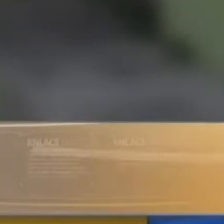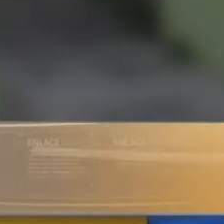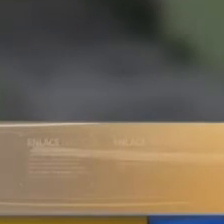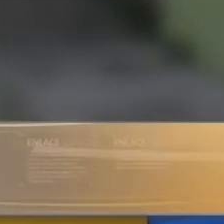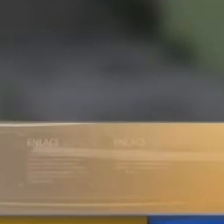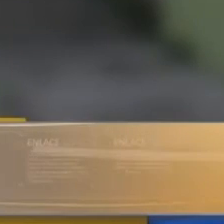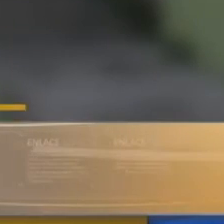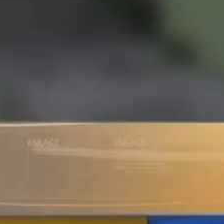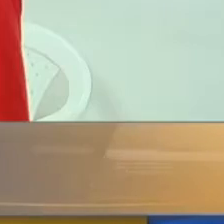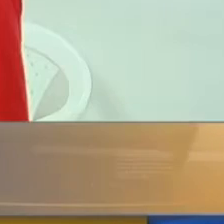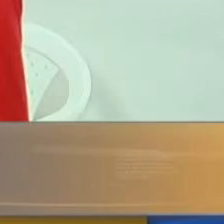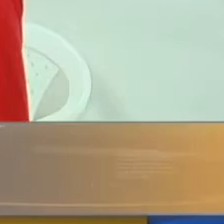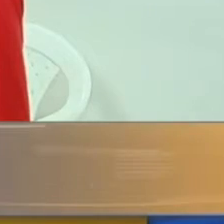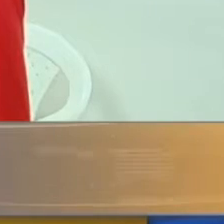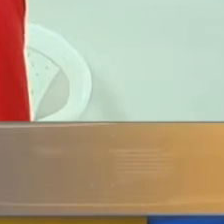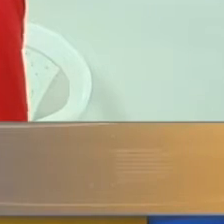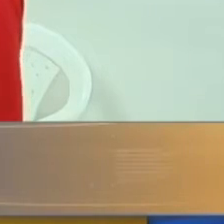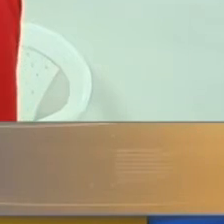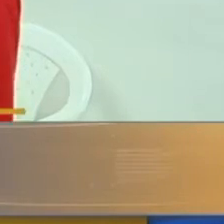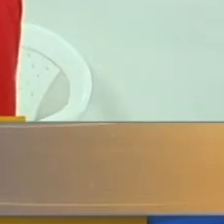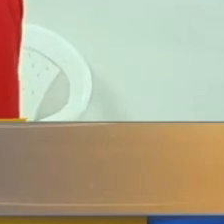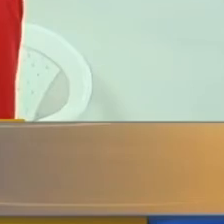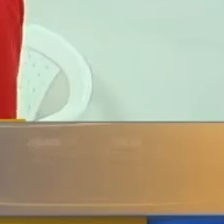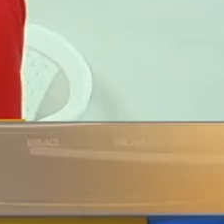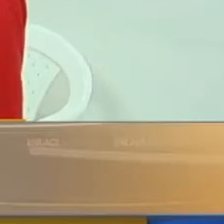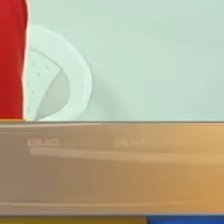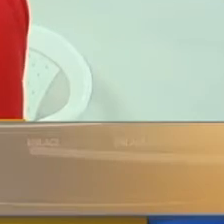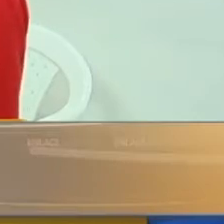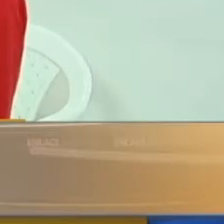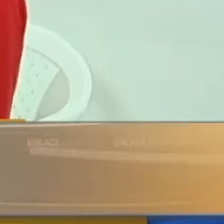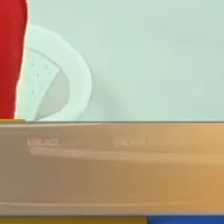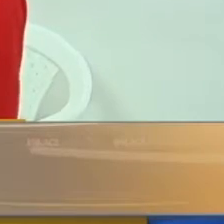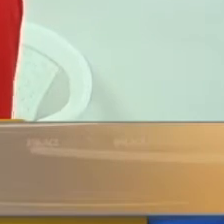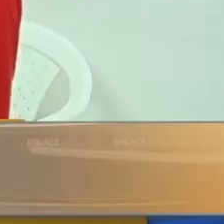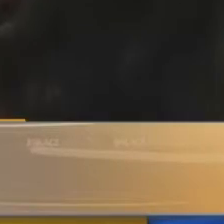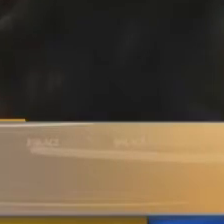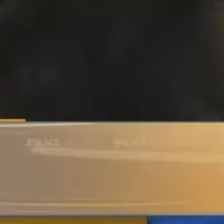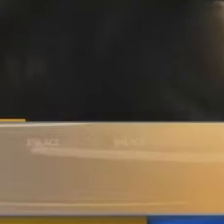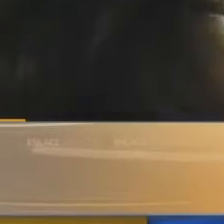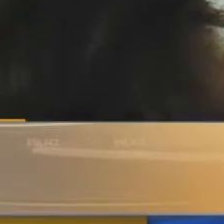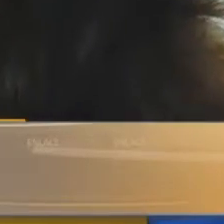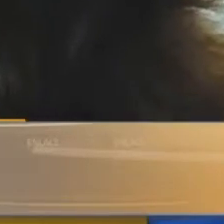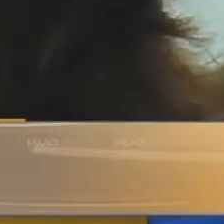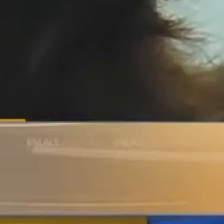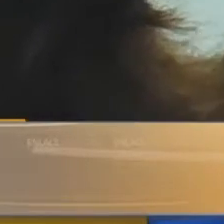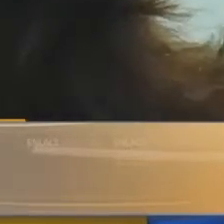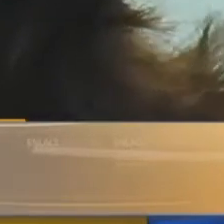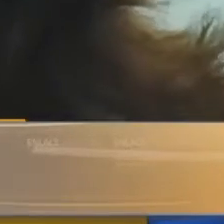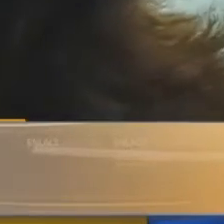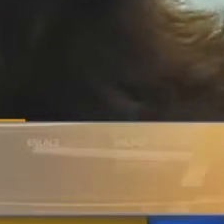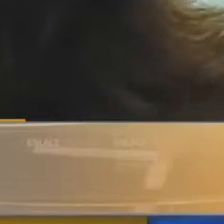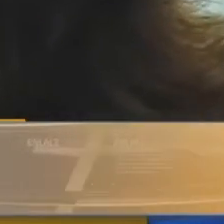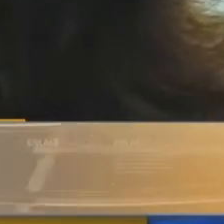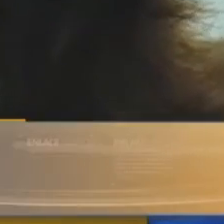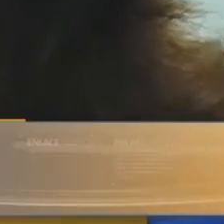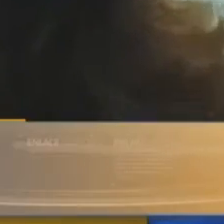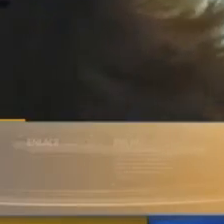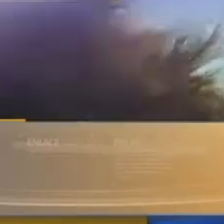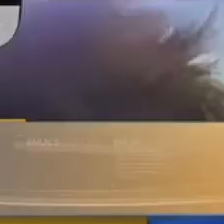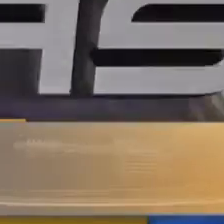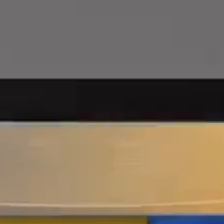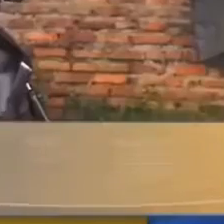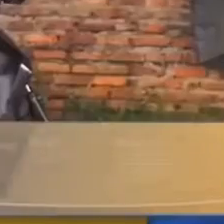aseguró que víctima de una posible trata de personas ya está siendo atendida por un programa especial de la Fiscalía General de la Nación, a quien le compete la investigación